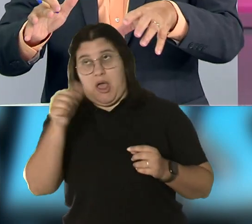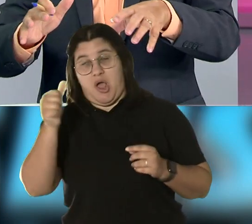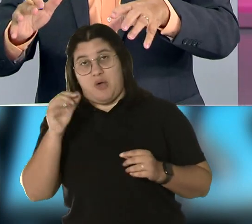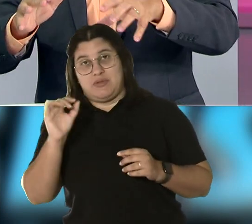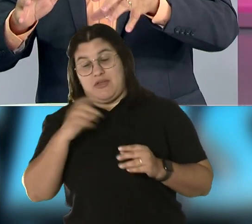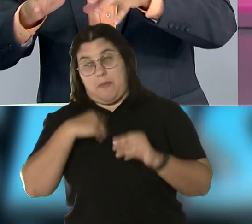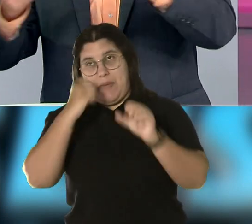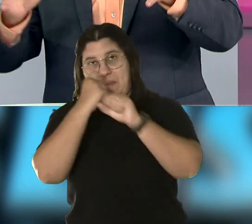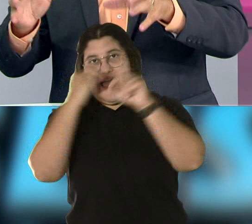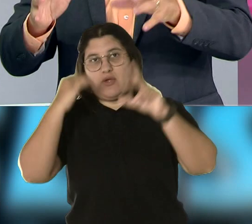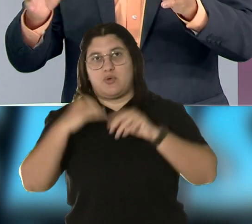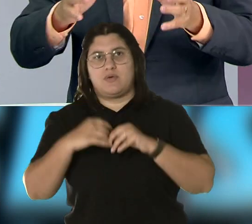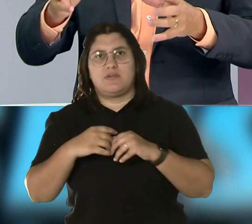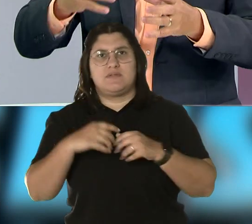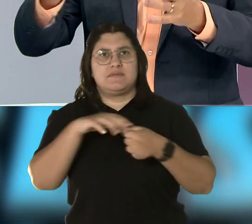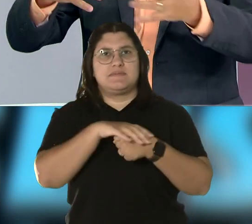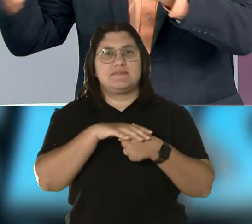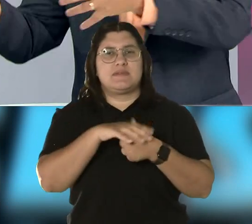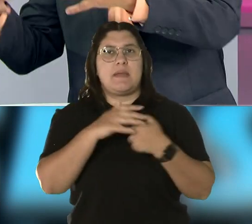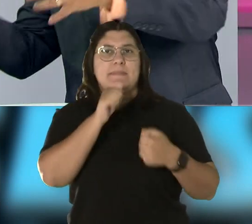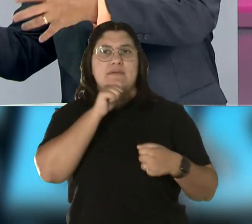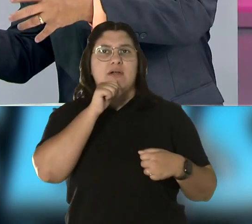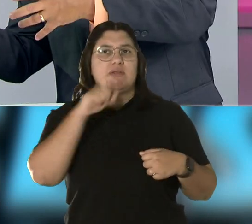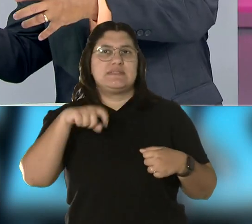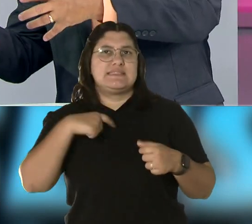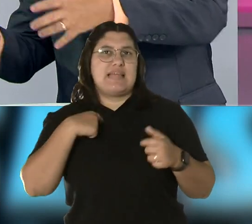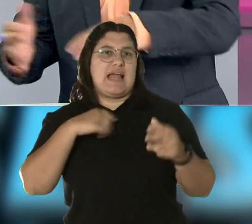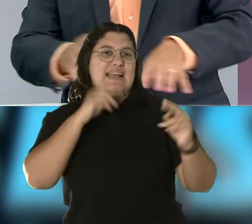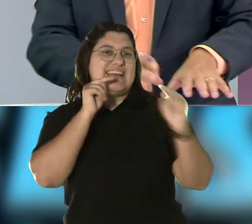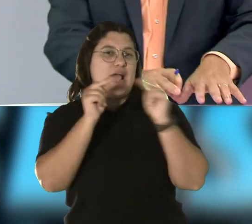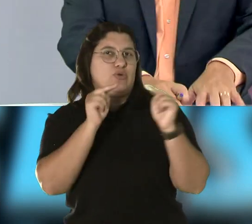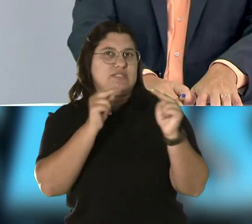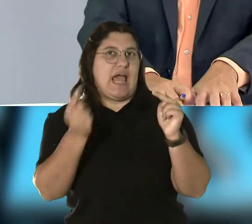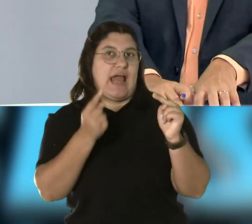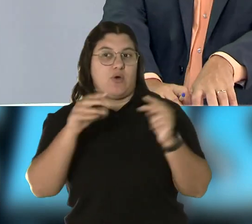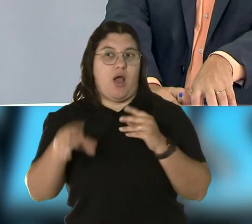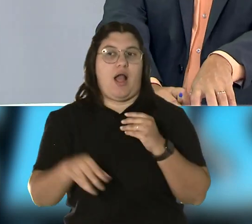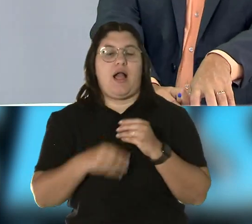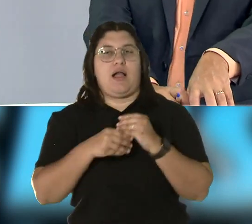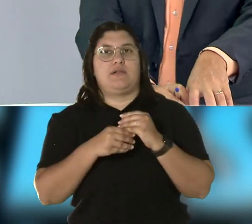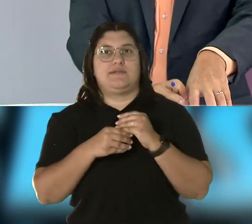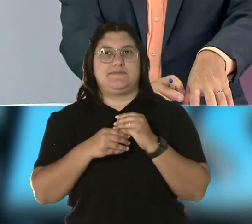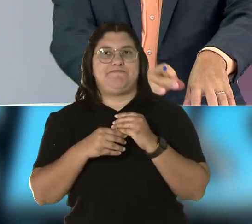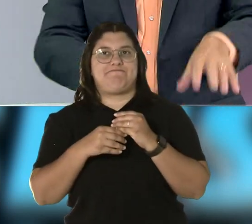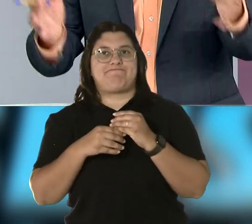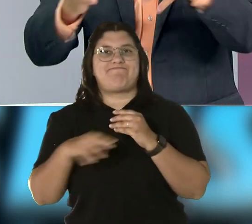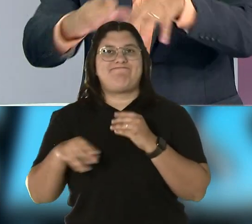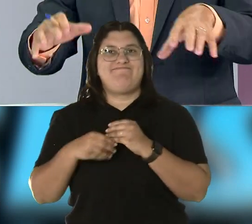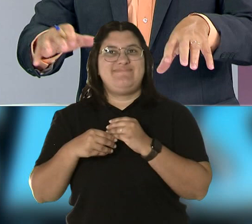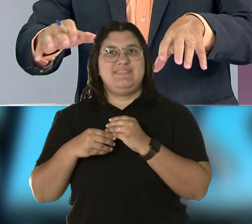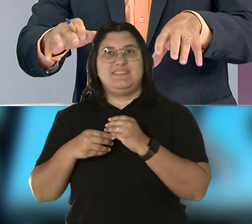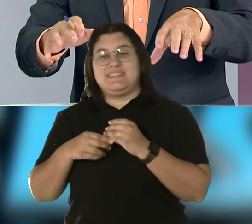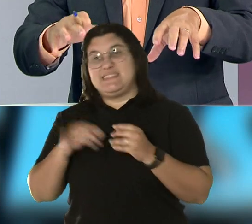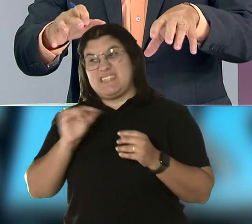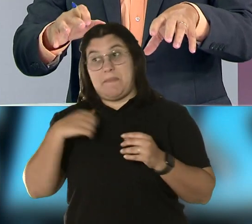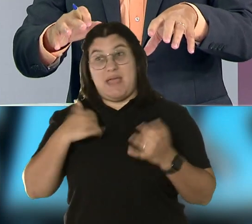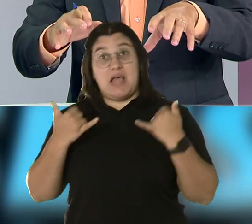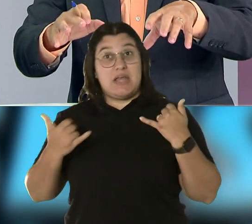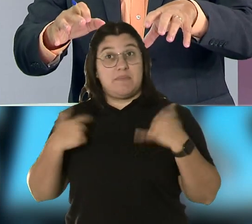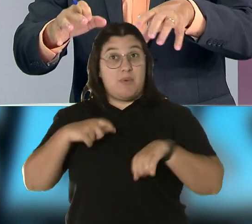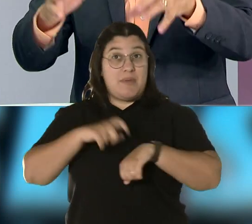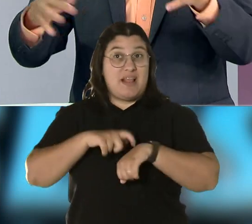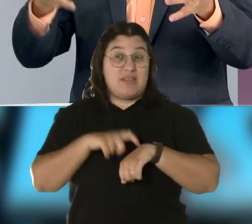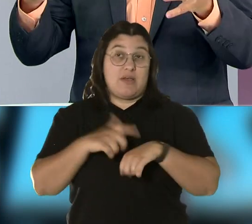se anuló, que el sector privado siempre tiene que negociar algo más Eso es así. de lo que Correcto. está establecido en la Correcto. letra. Eso Y es sobre todo en estos momentos en